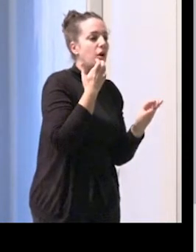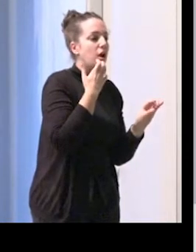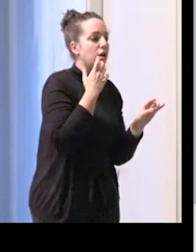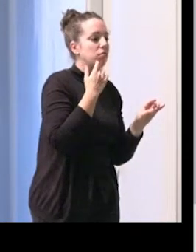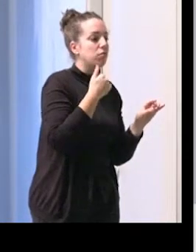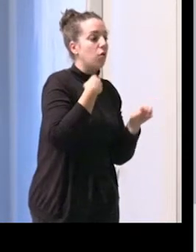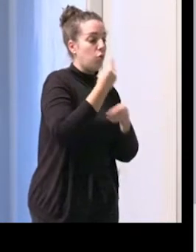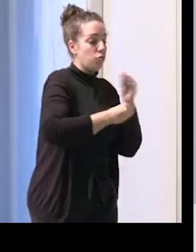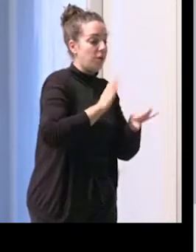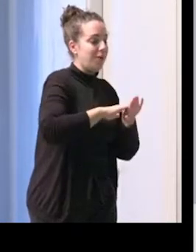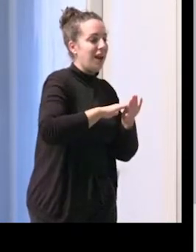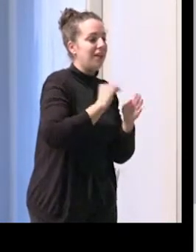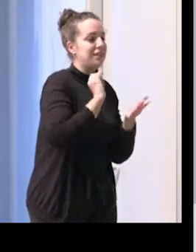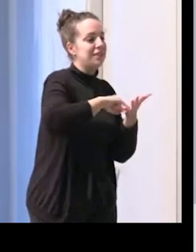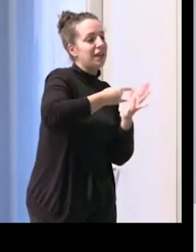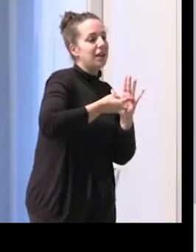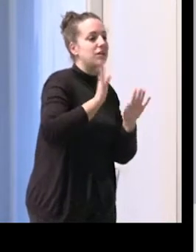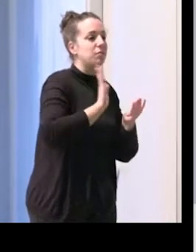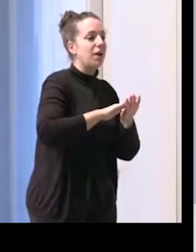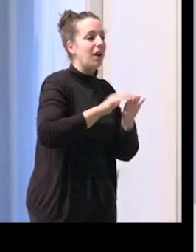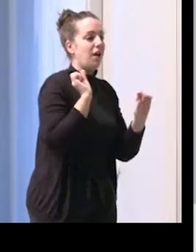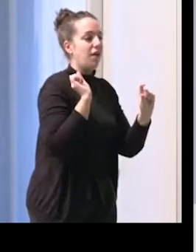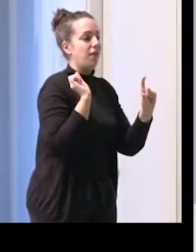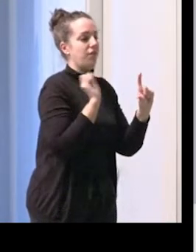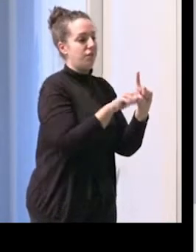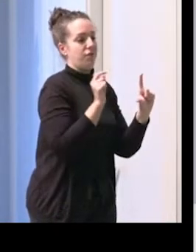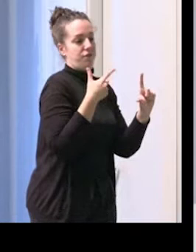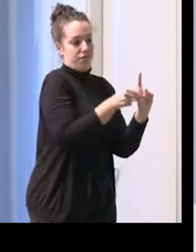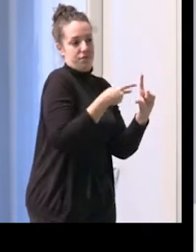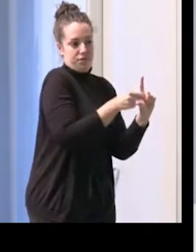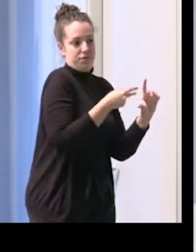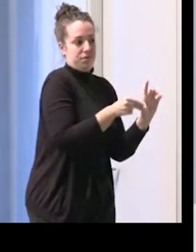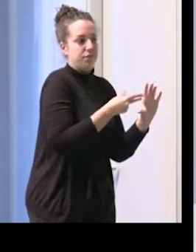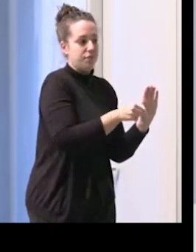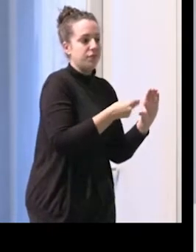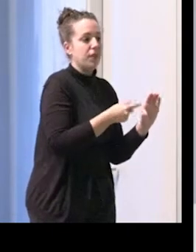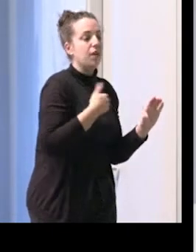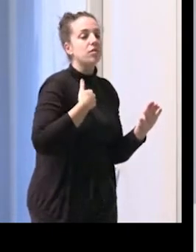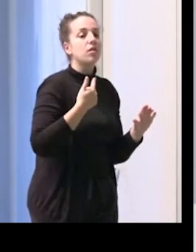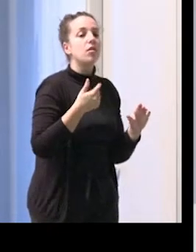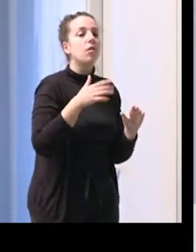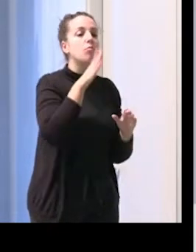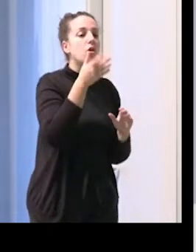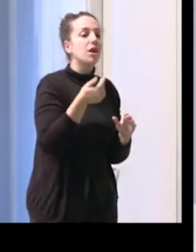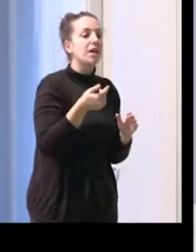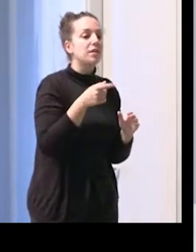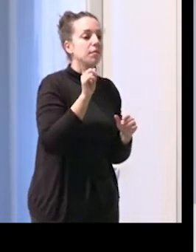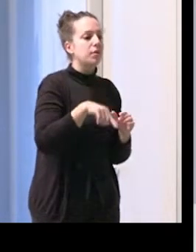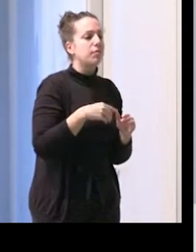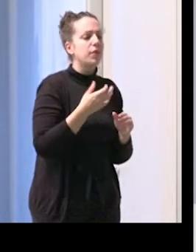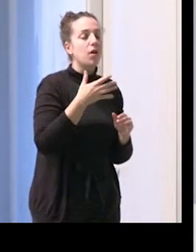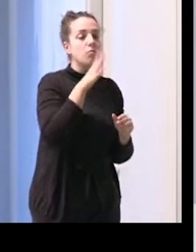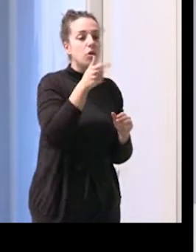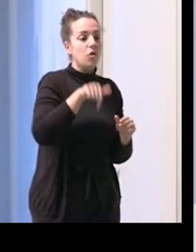se usaban para técnicas de fertilización asistida. Ustedes habrán notado que uso el pasado, el pretérito, porque generalmente hoy en